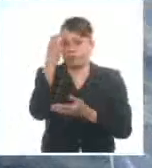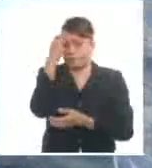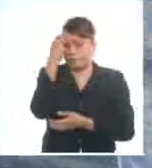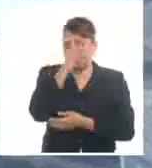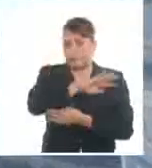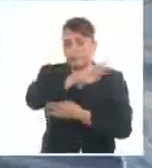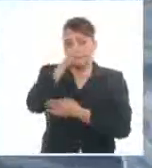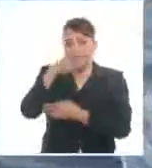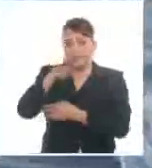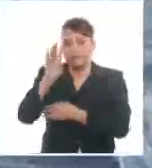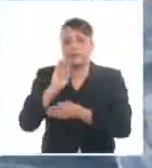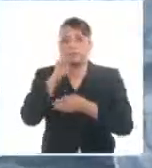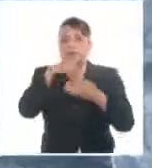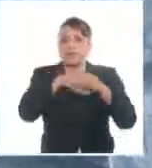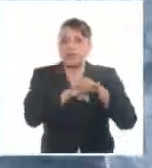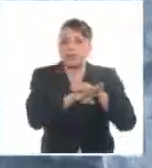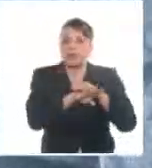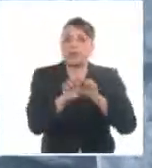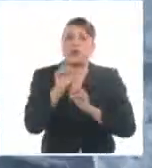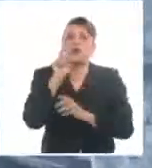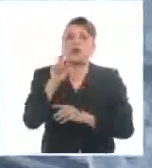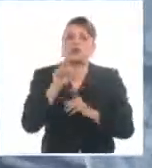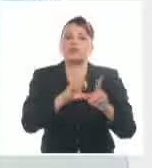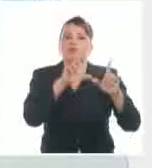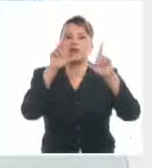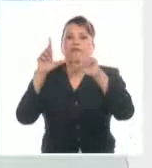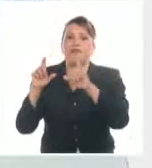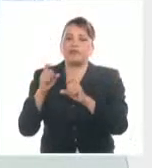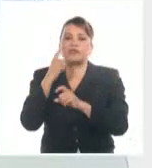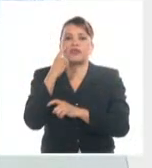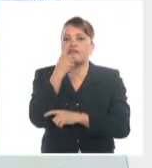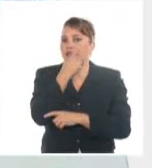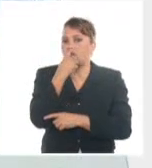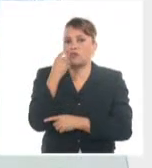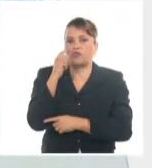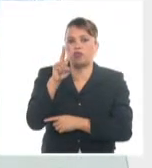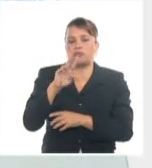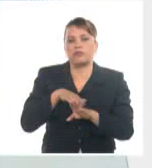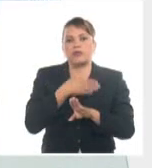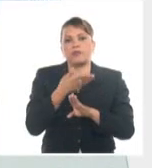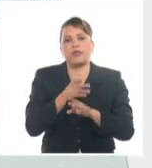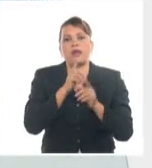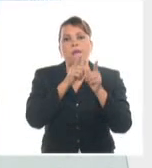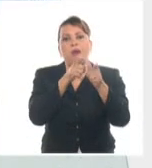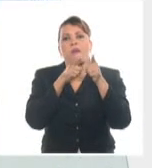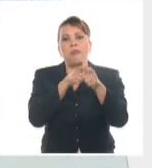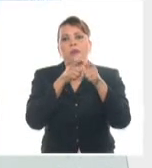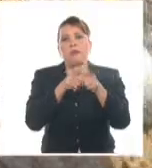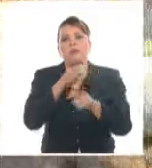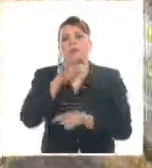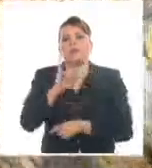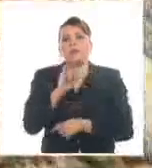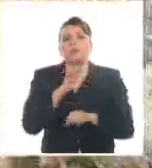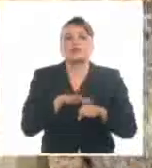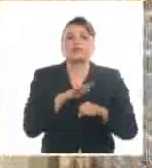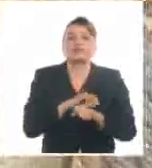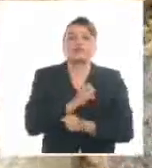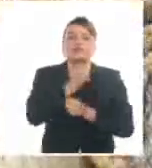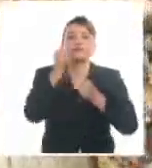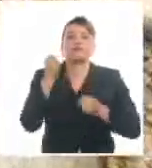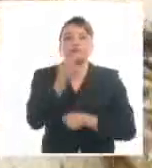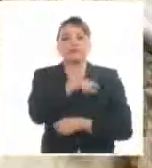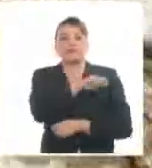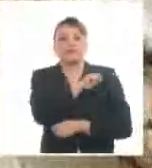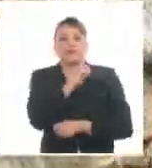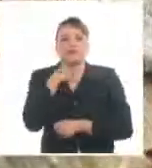de exilio y a la vez la última imagen que captó sus ojos luego de los 6 disparos por los soldados españoles y su caída por